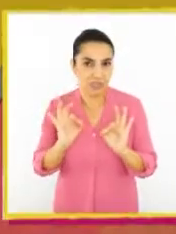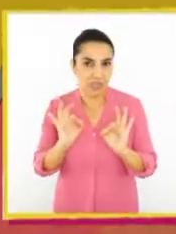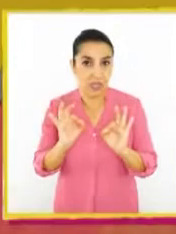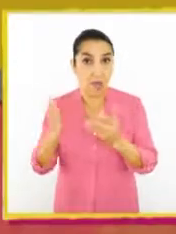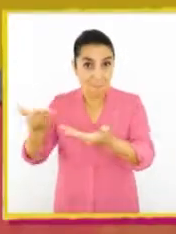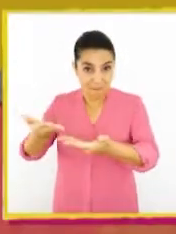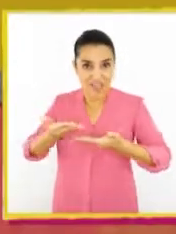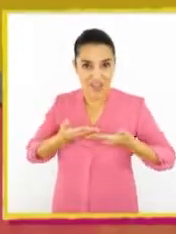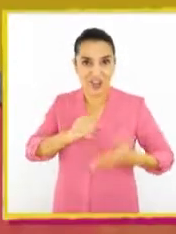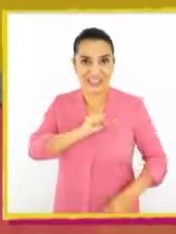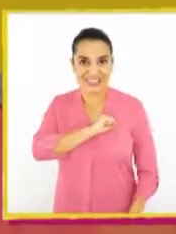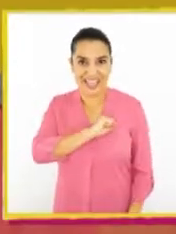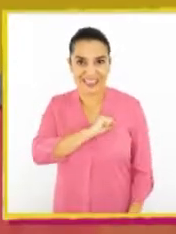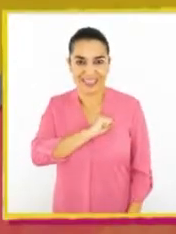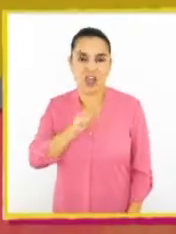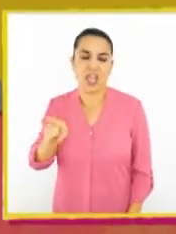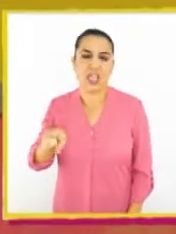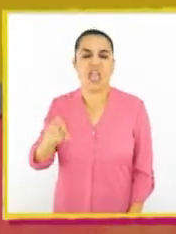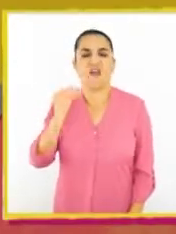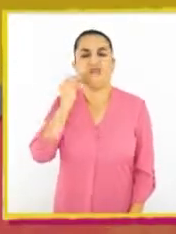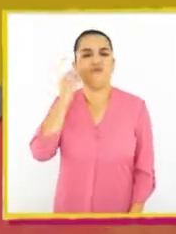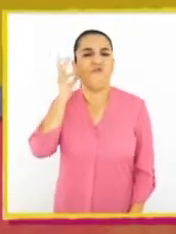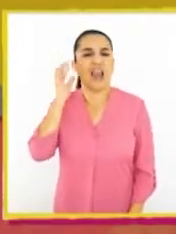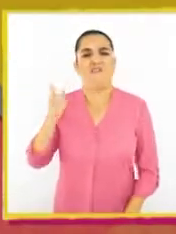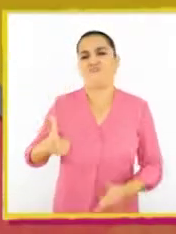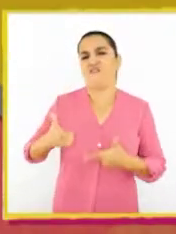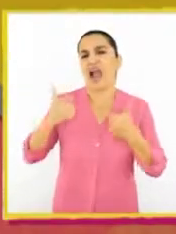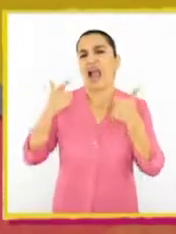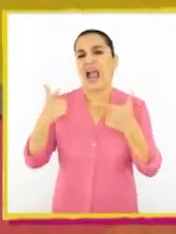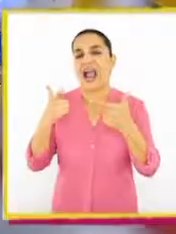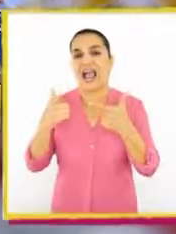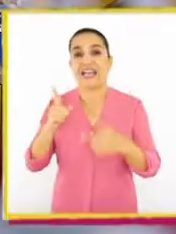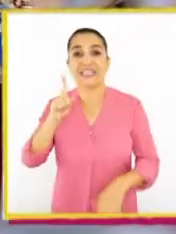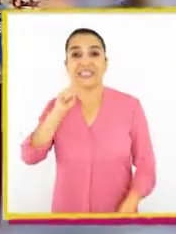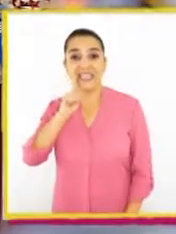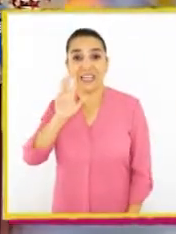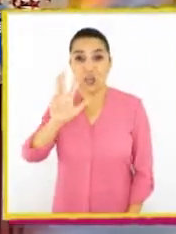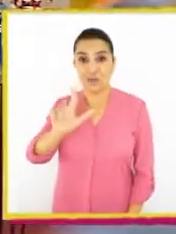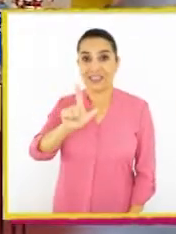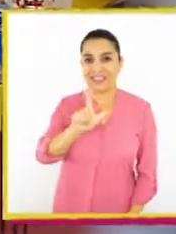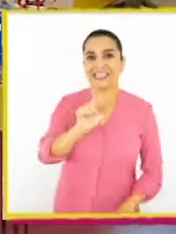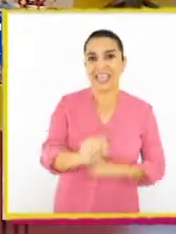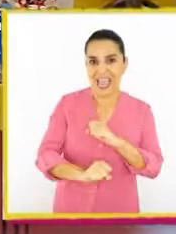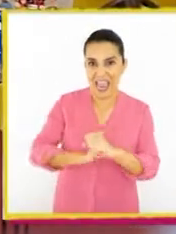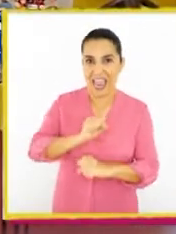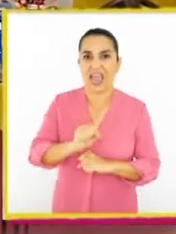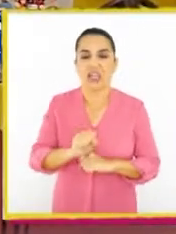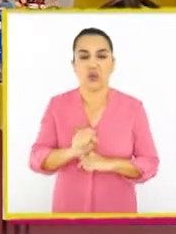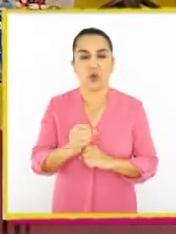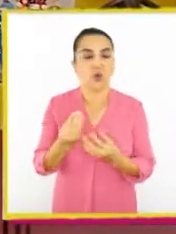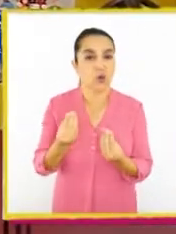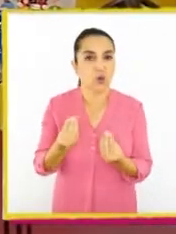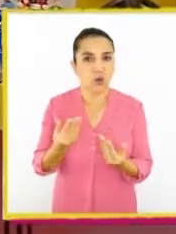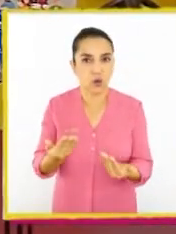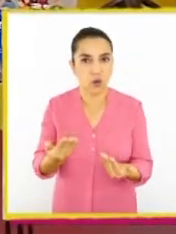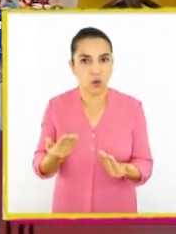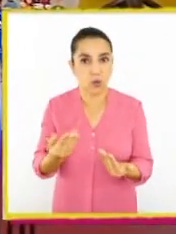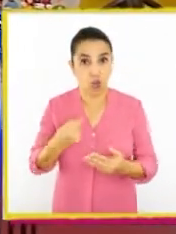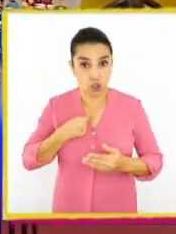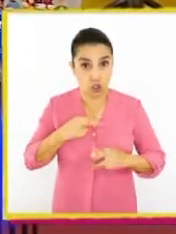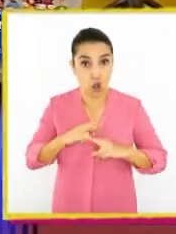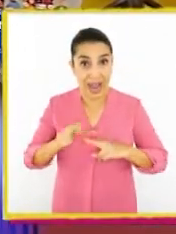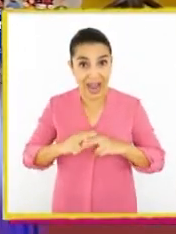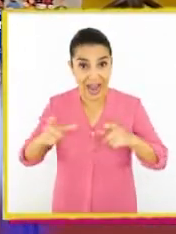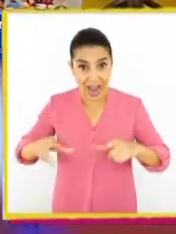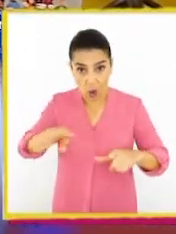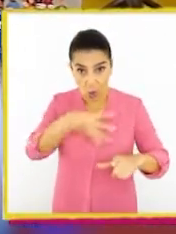Y sí, me lo mandó Santiago. Ella es una abuela bacán. Tiene 97 años. ¿Cómo?